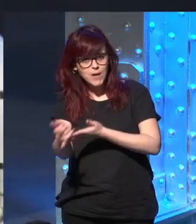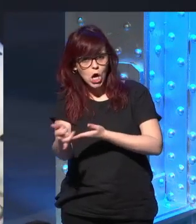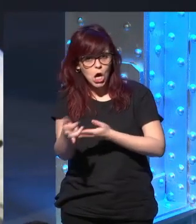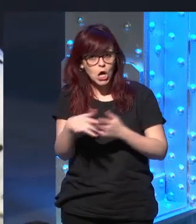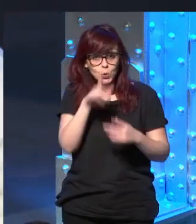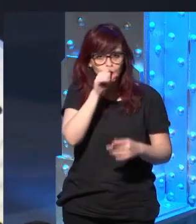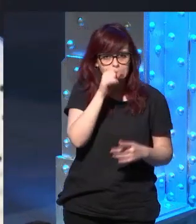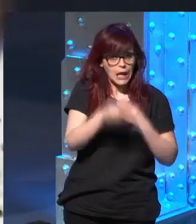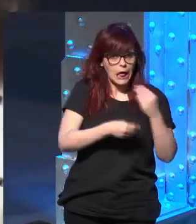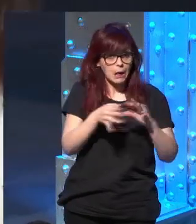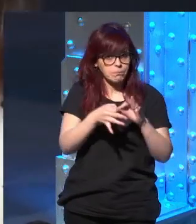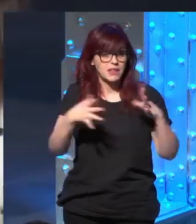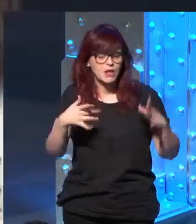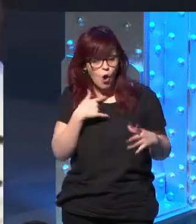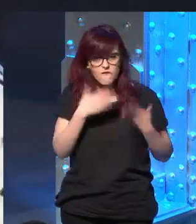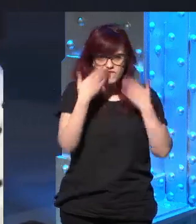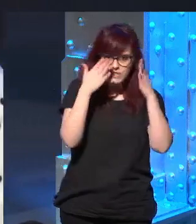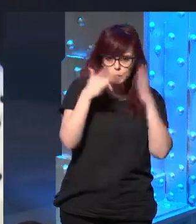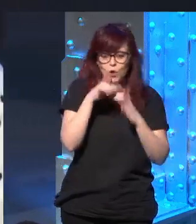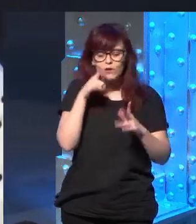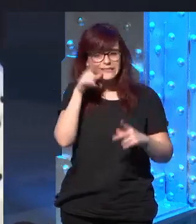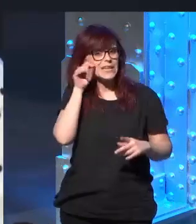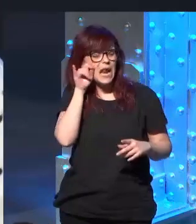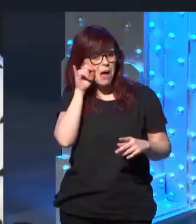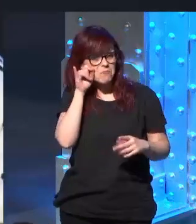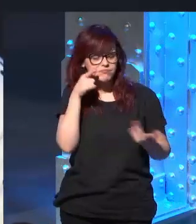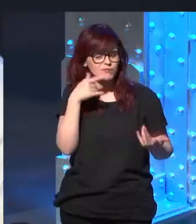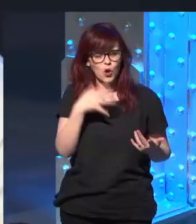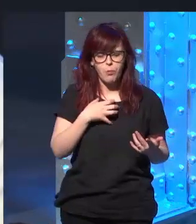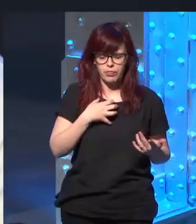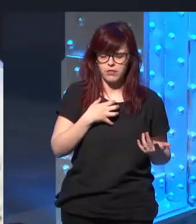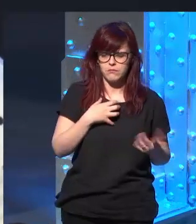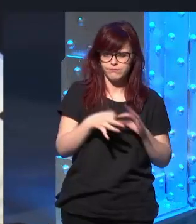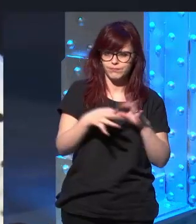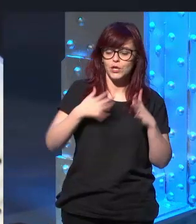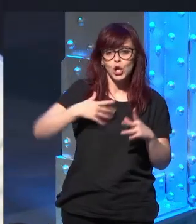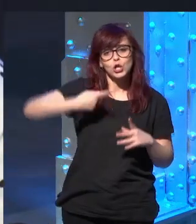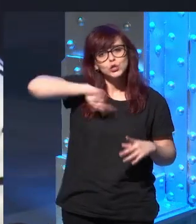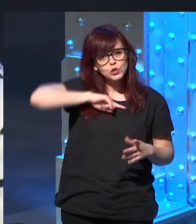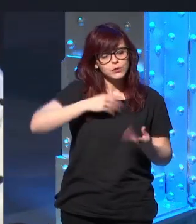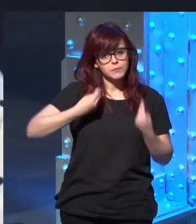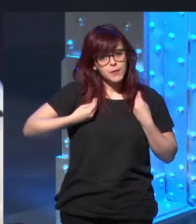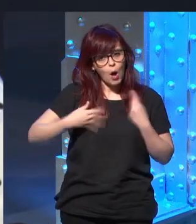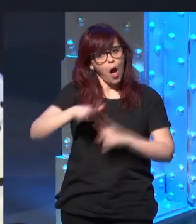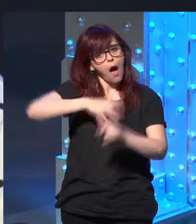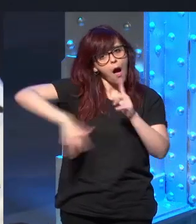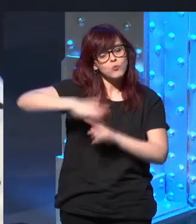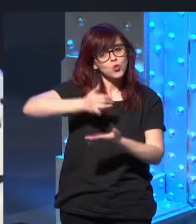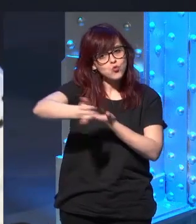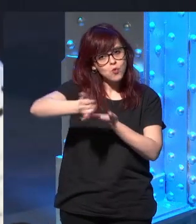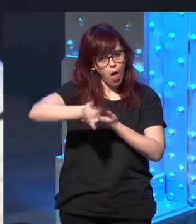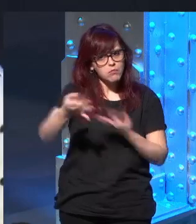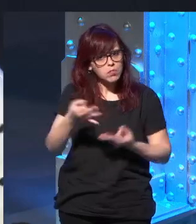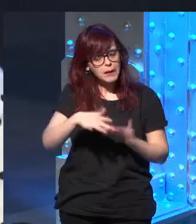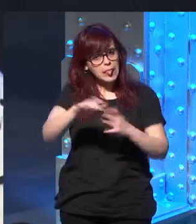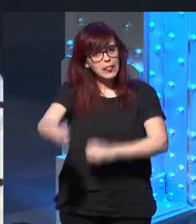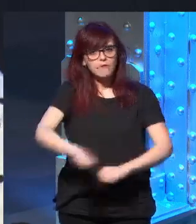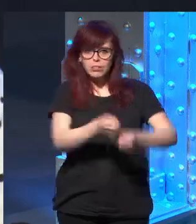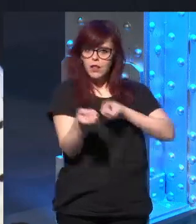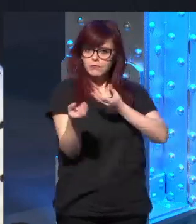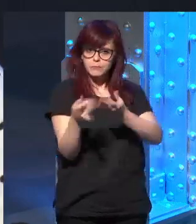puedes usar Twitter, Instagram, Facebook. Y creo que es esencial que nosotros, los que vivimos y nos movemos en el mundo rural,